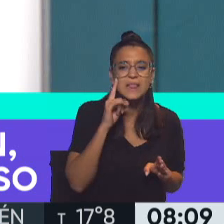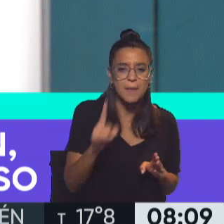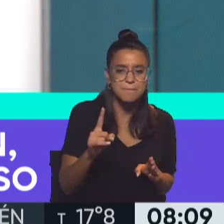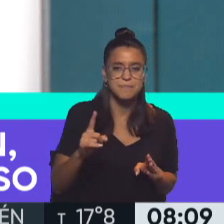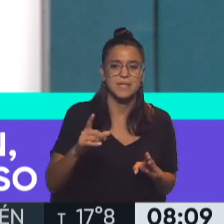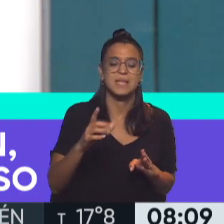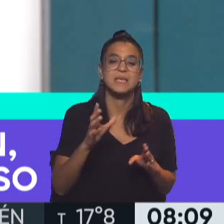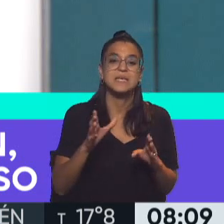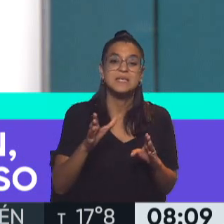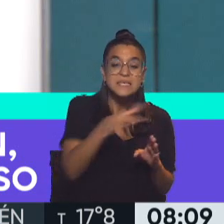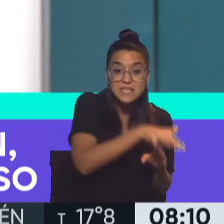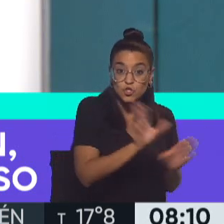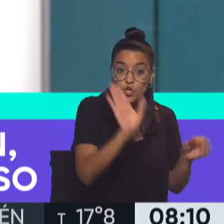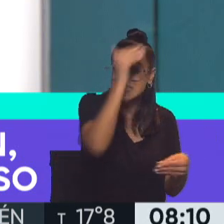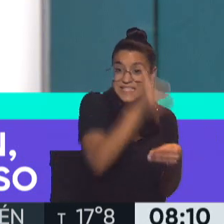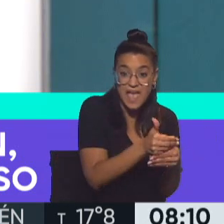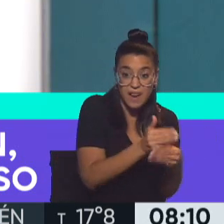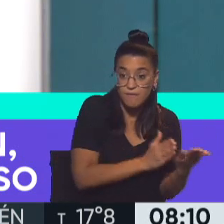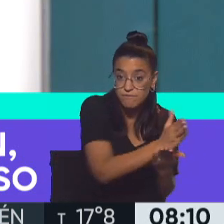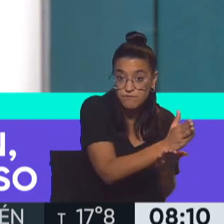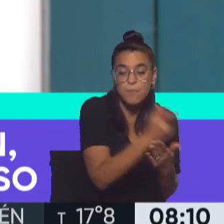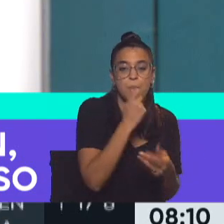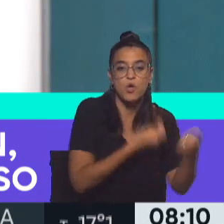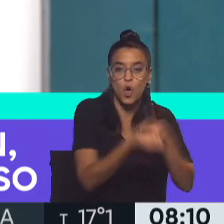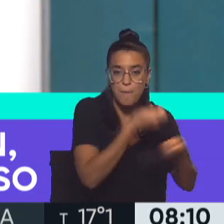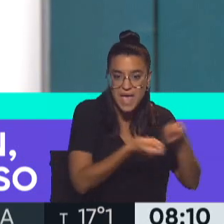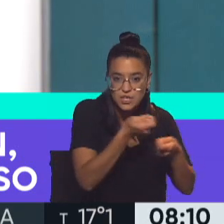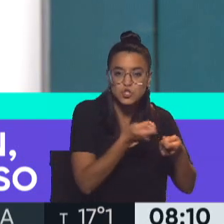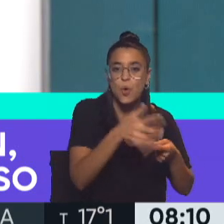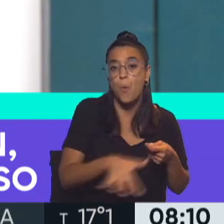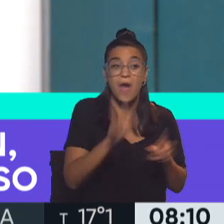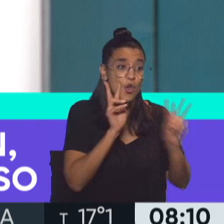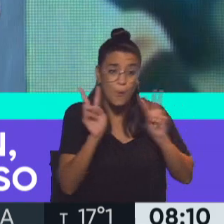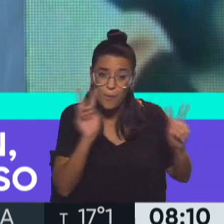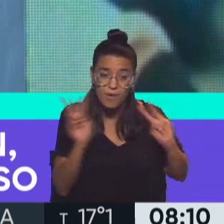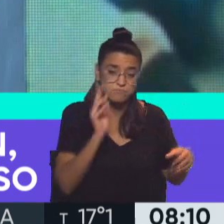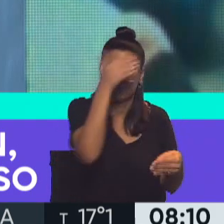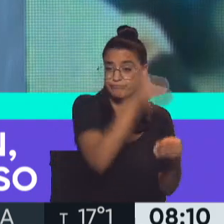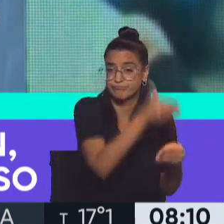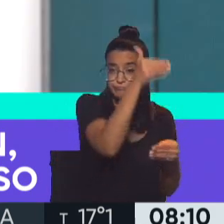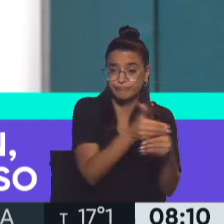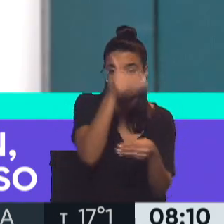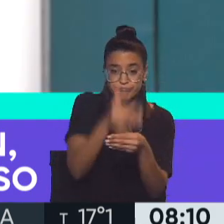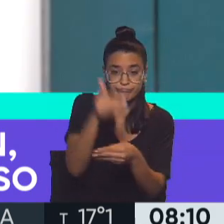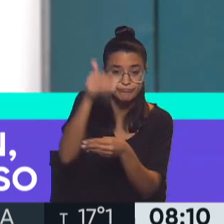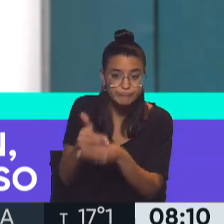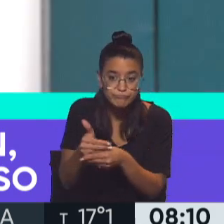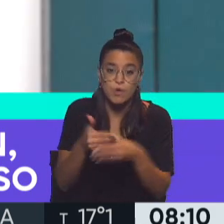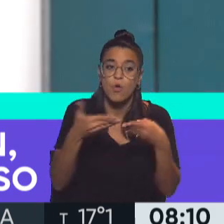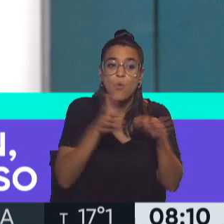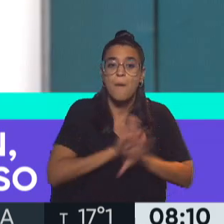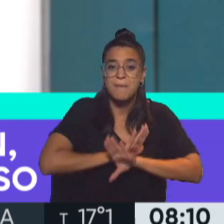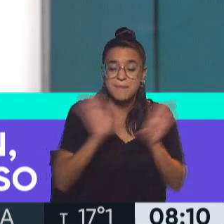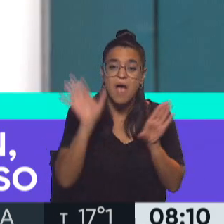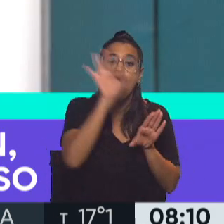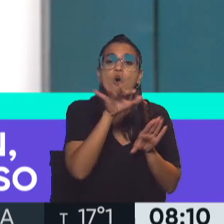corresponden a sectores que han cerrado de manera definitiva, por ejemplo, comercios, que en el barrio todos vemos que han bajado sus cortinas y que no han reabierto, o